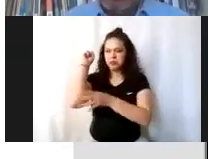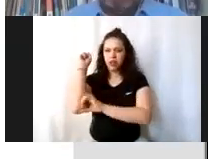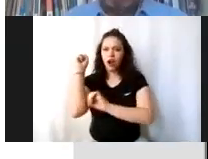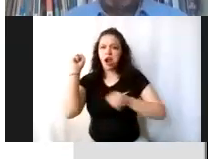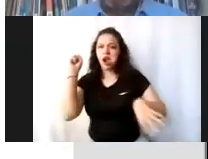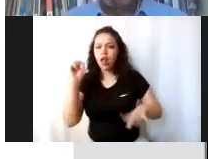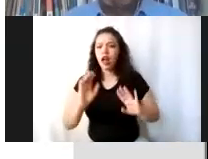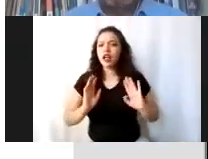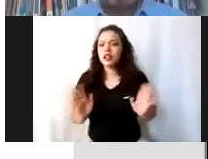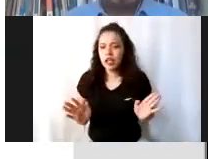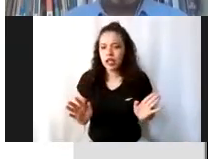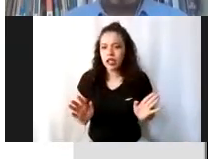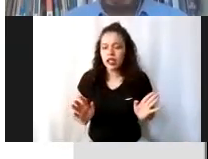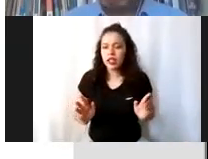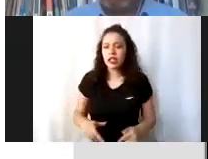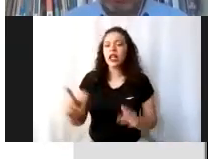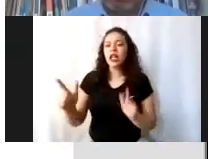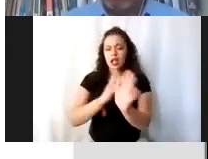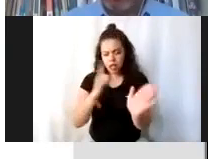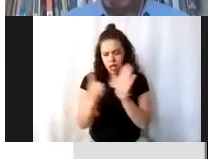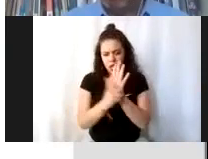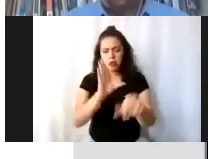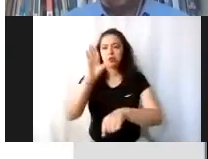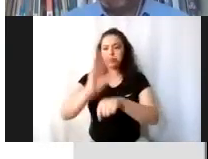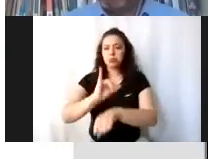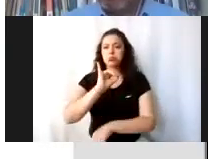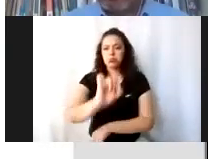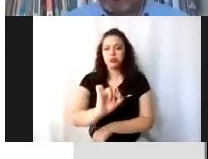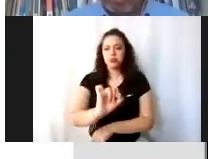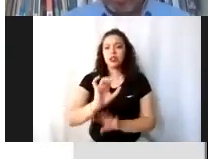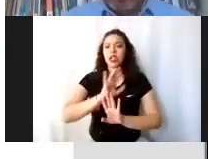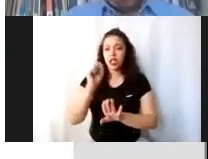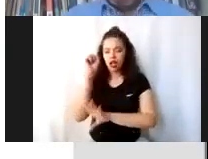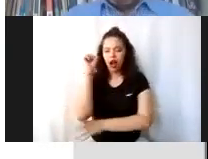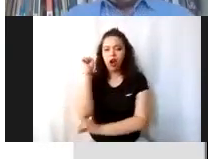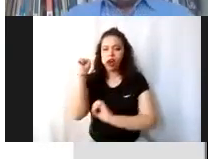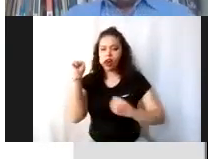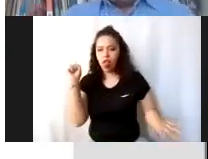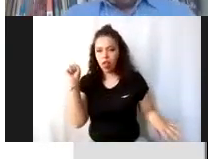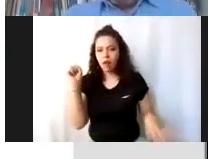Está en alguno de los supuestos de la ley que se lo permite. Ok, ya abortó.